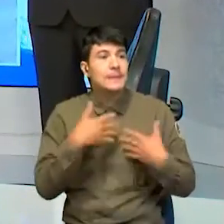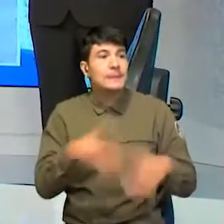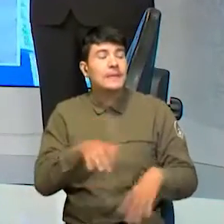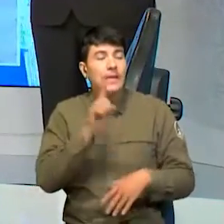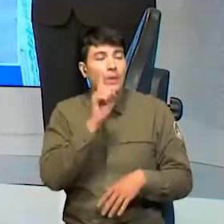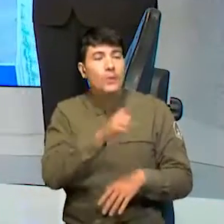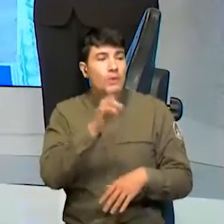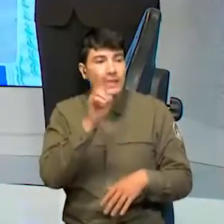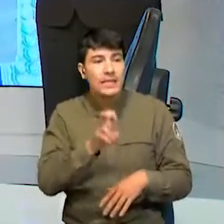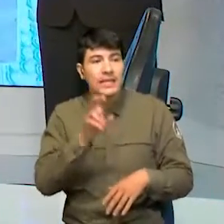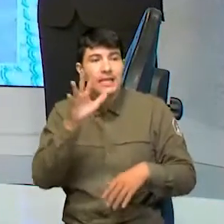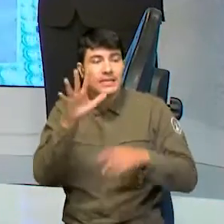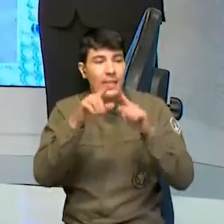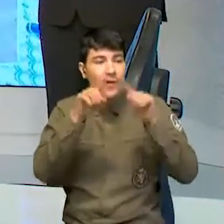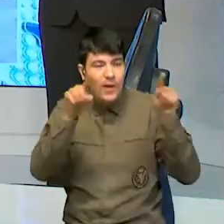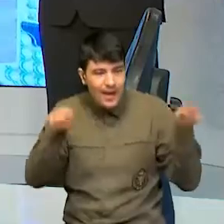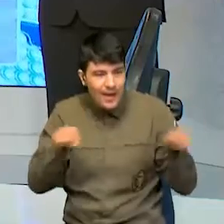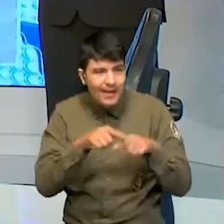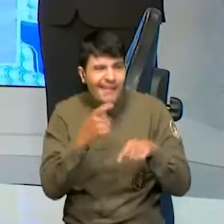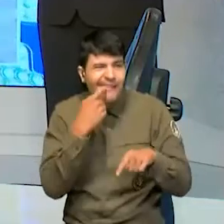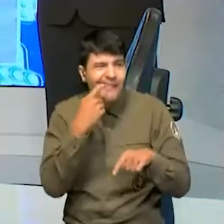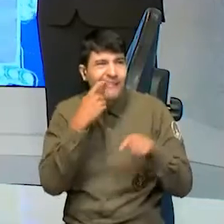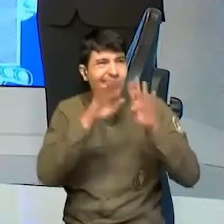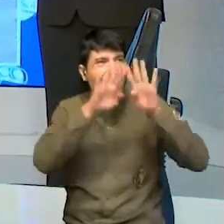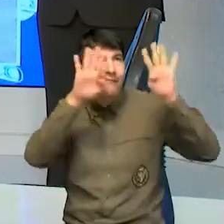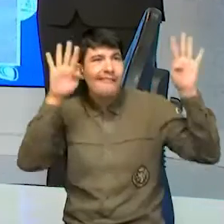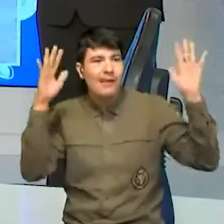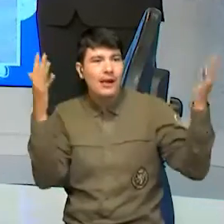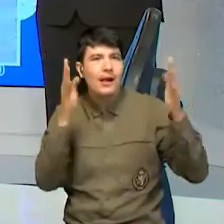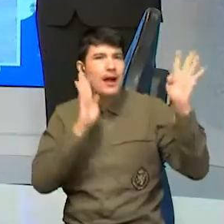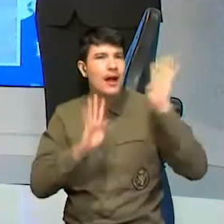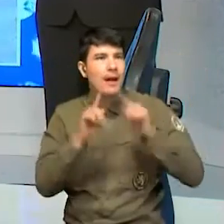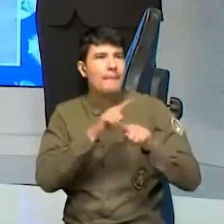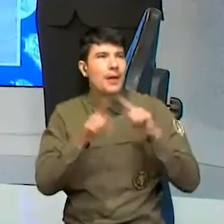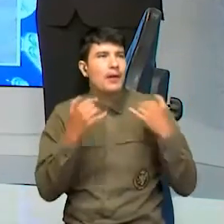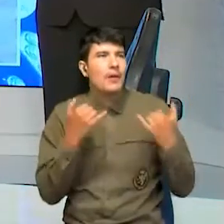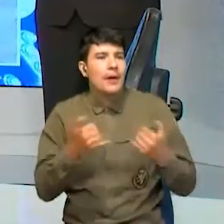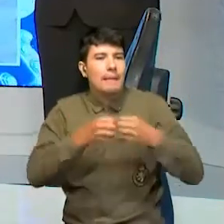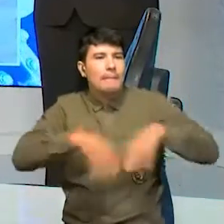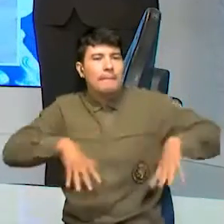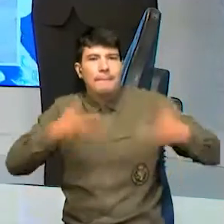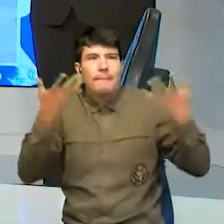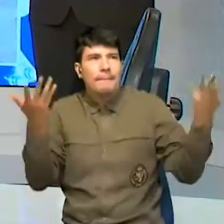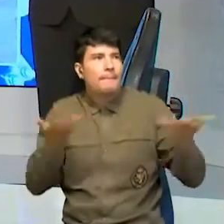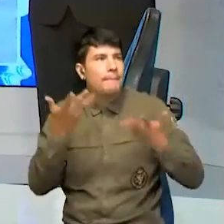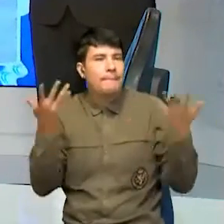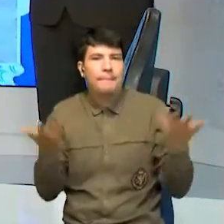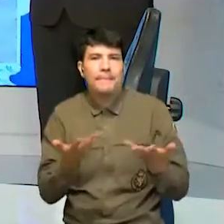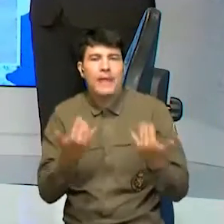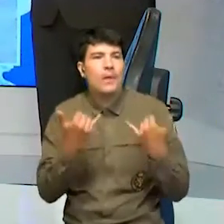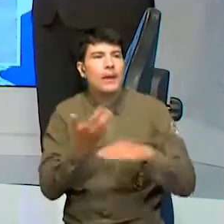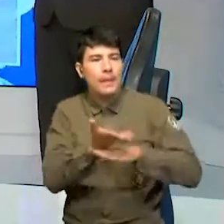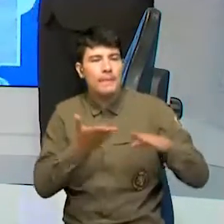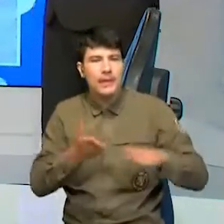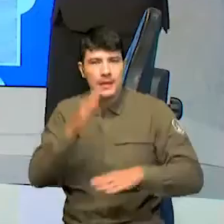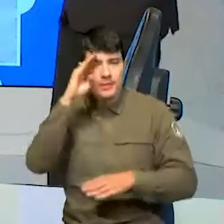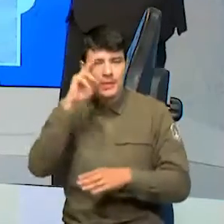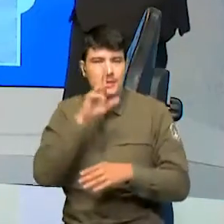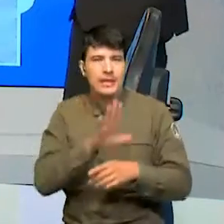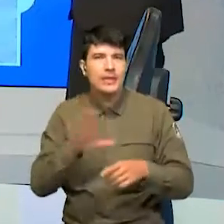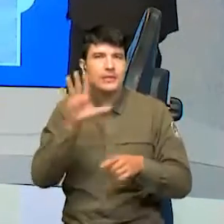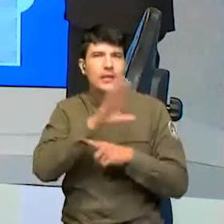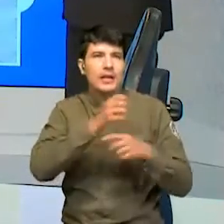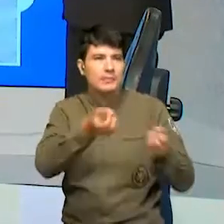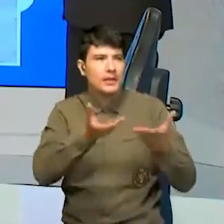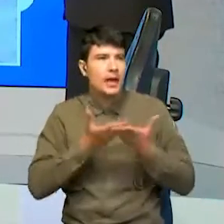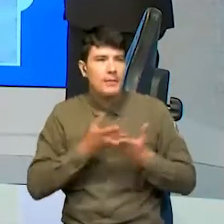láminas de manera misteriosa por arte de magia. La comunidad está indignada y está pidiendo a las autoridades respuestas. Raúl Rolando Castro, usted tiene los